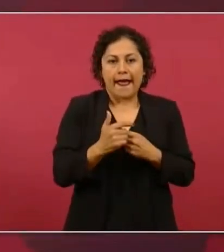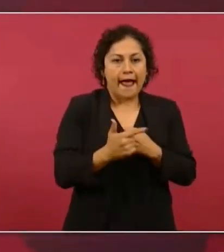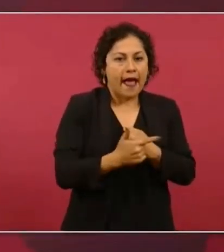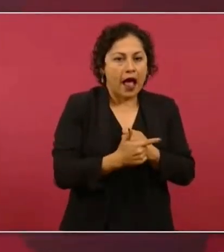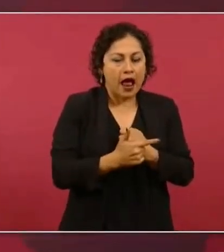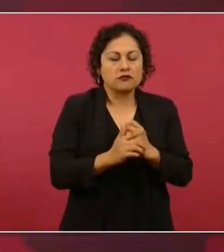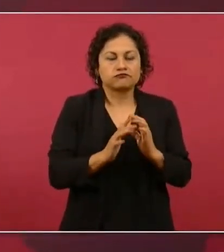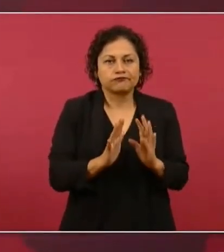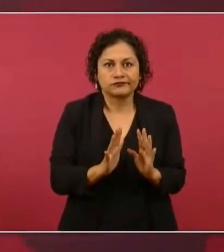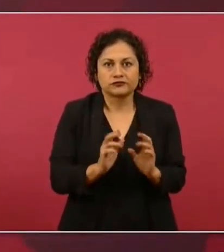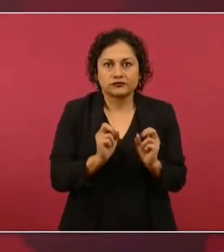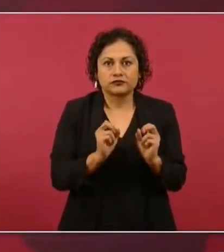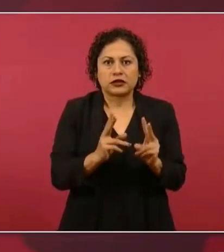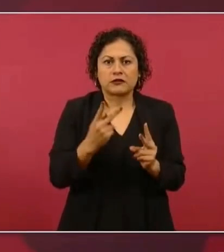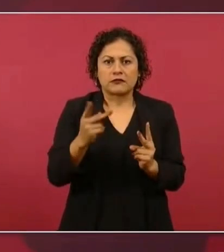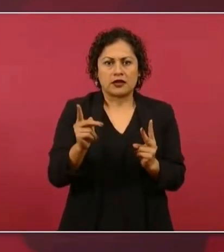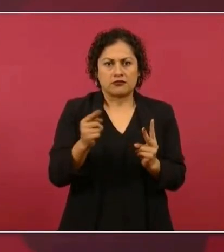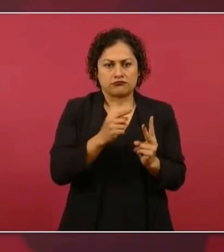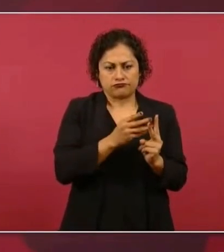de lo mejor.